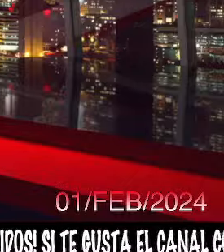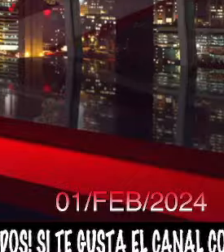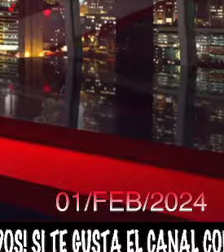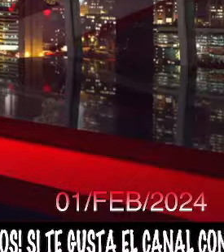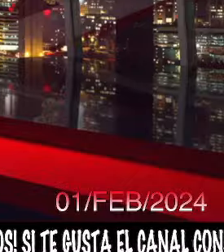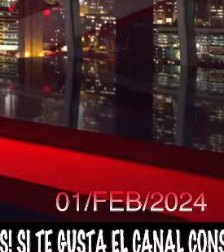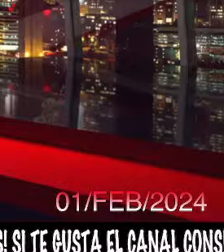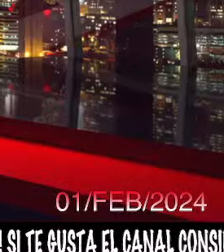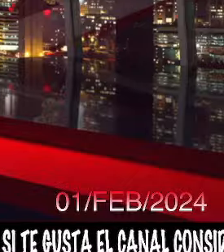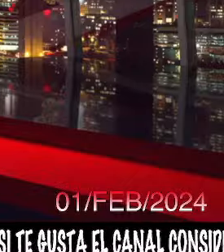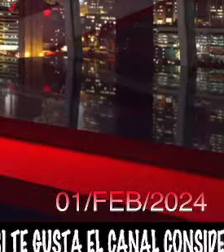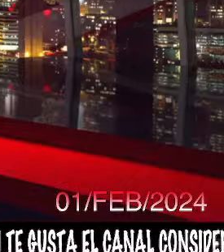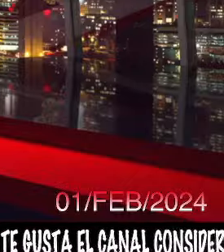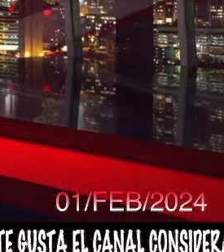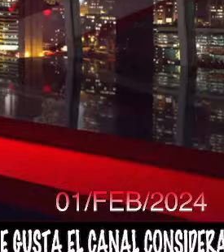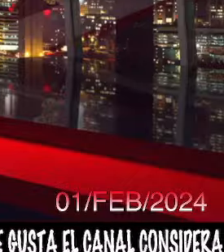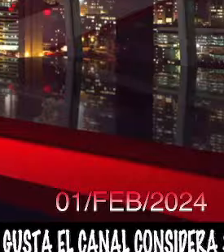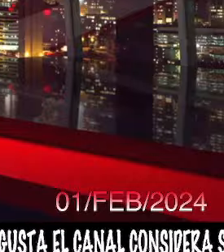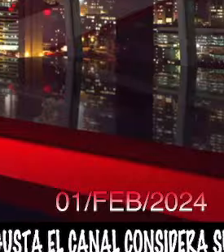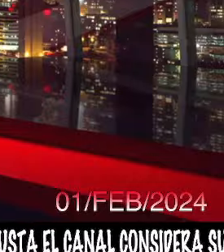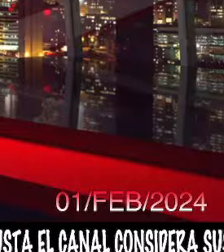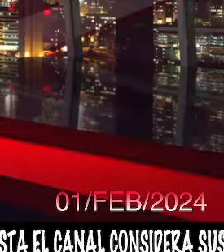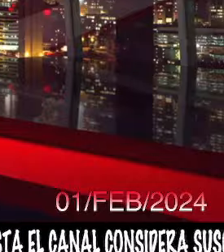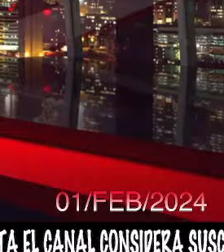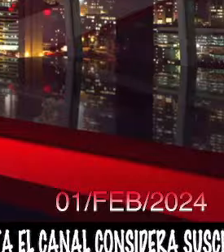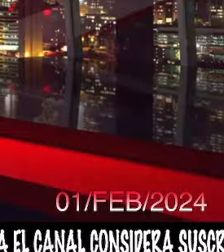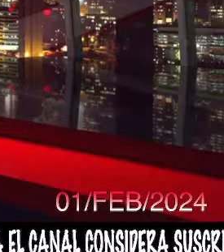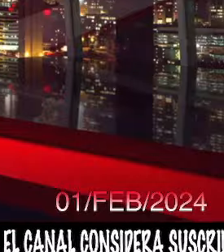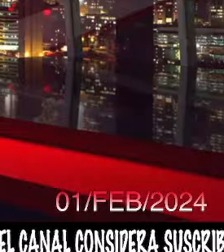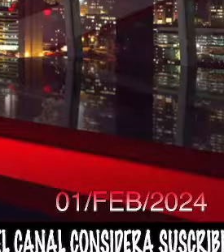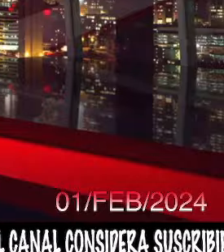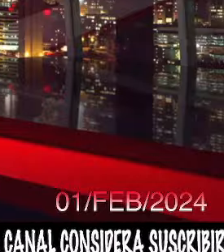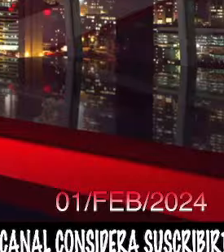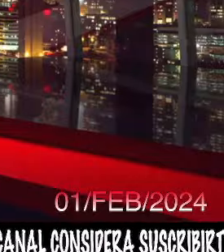que sea de trámite, sino es...